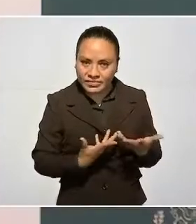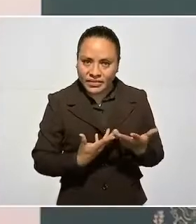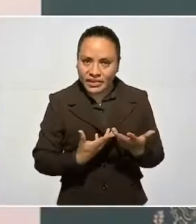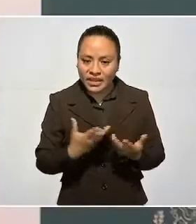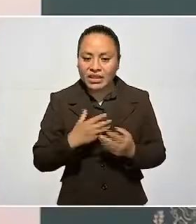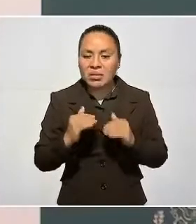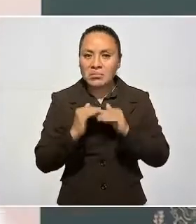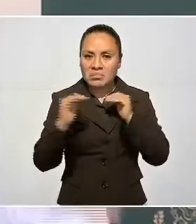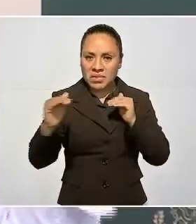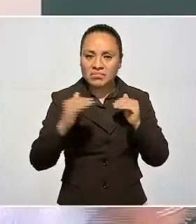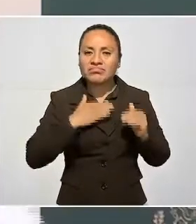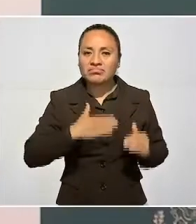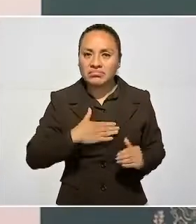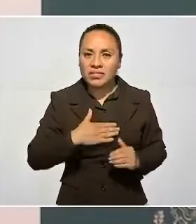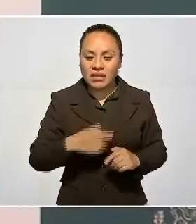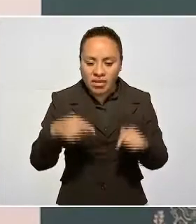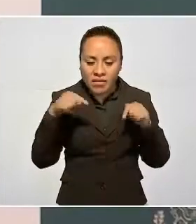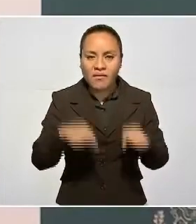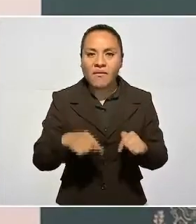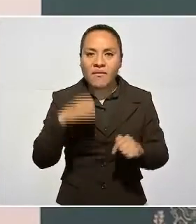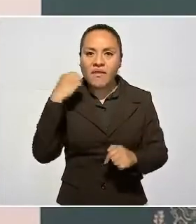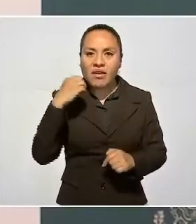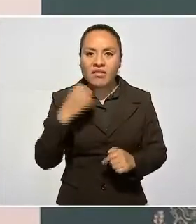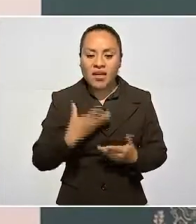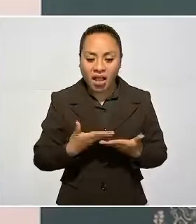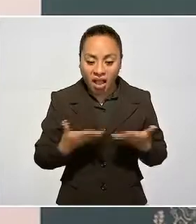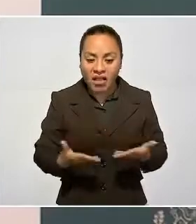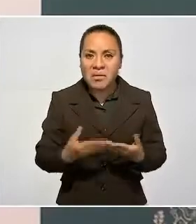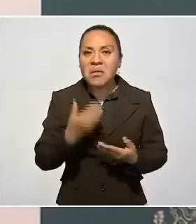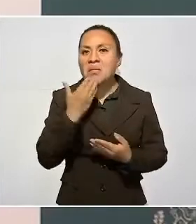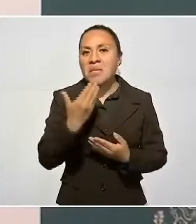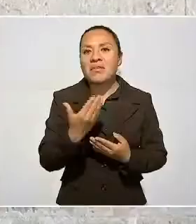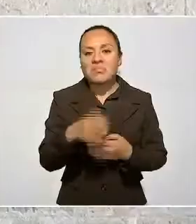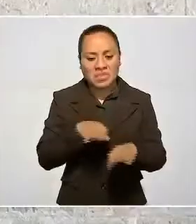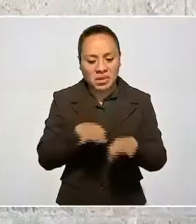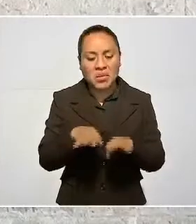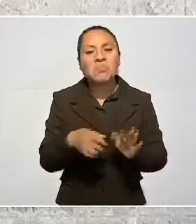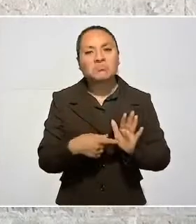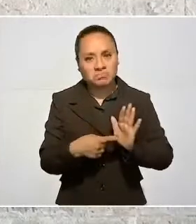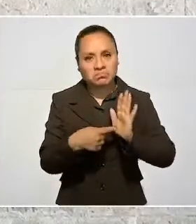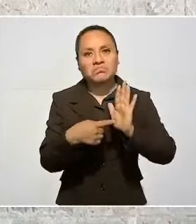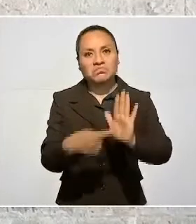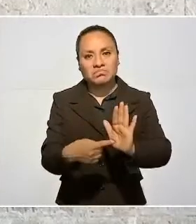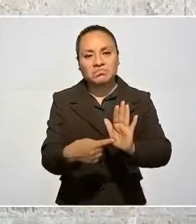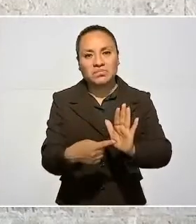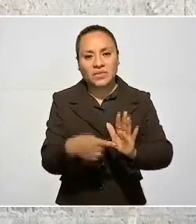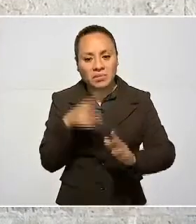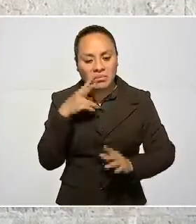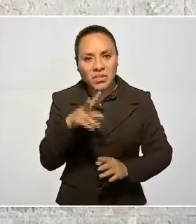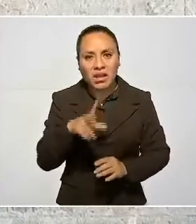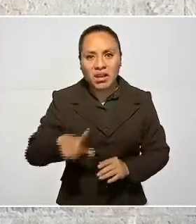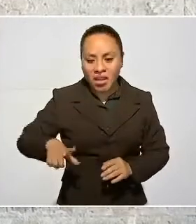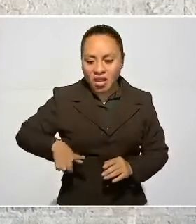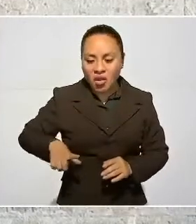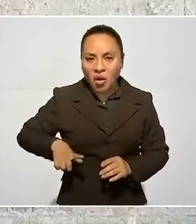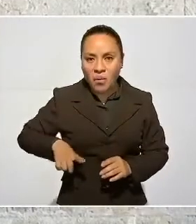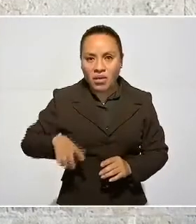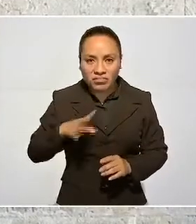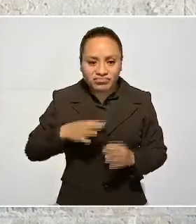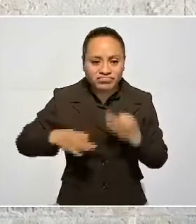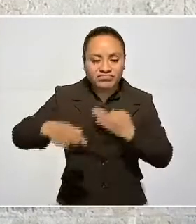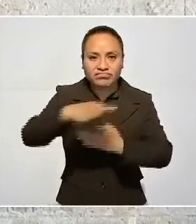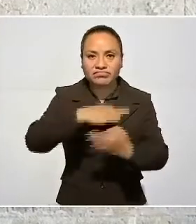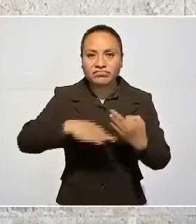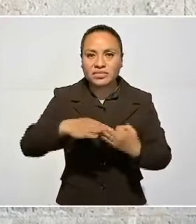la democracia. Y aquí en Oaxaca estamos rindiendo resultados. Basta ver la gobernabilidad que no